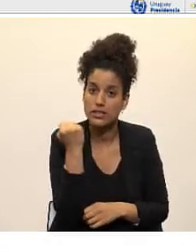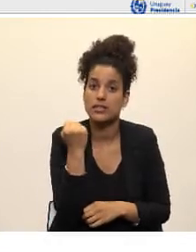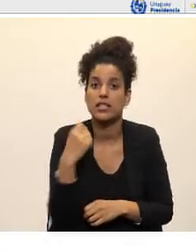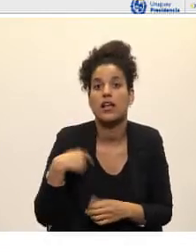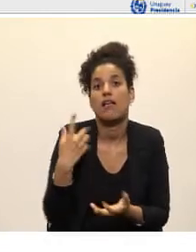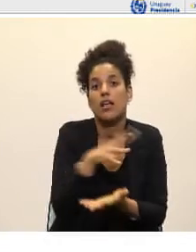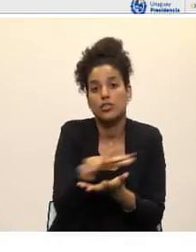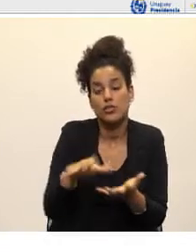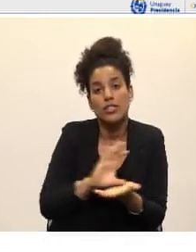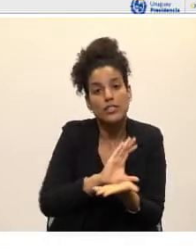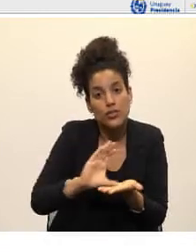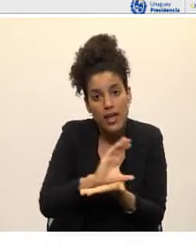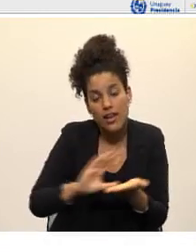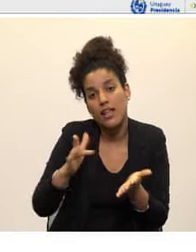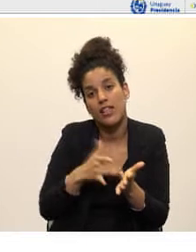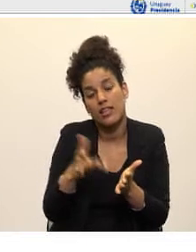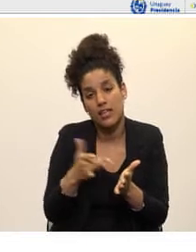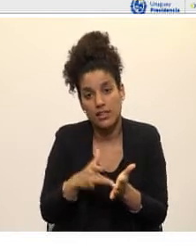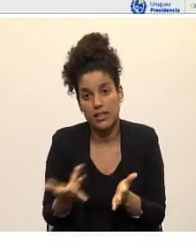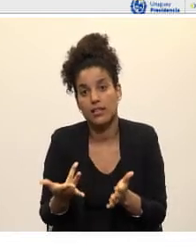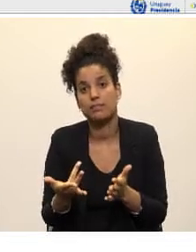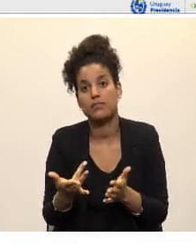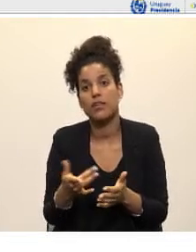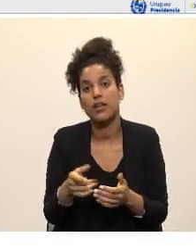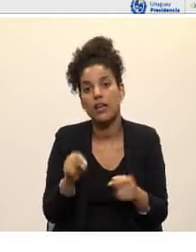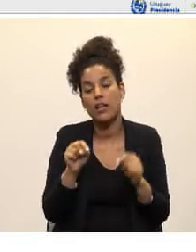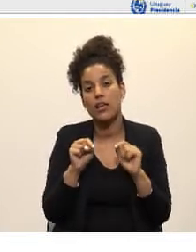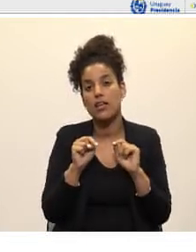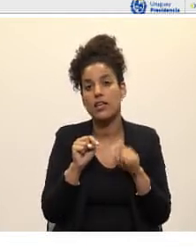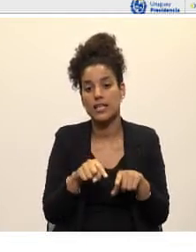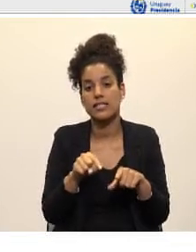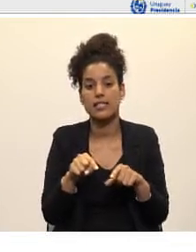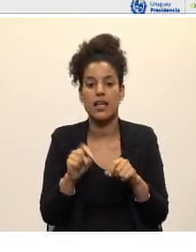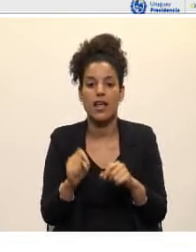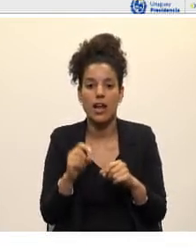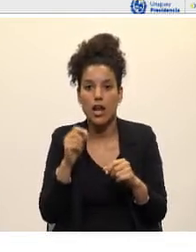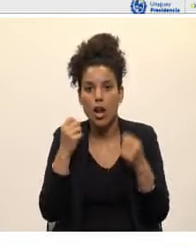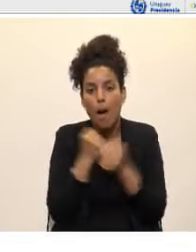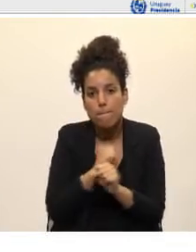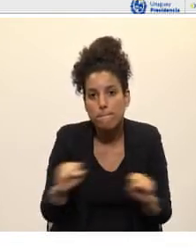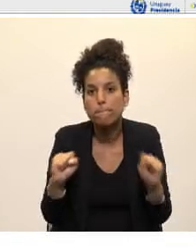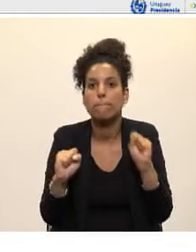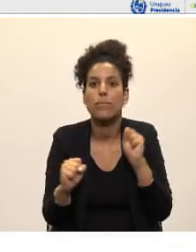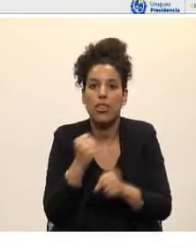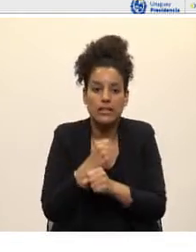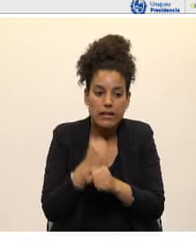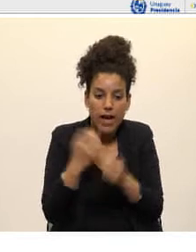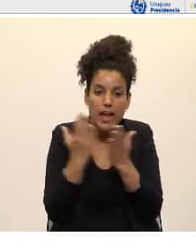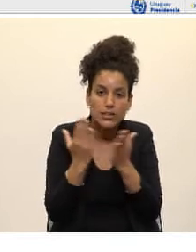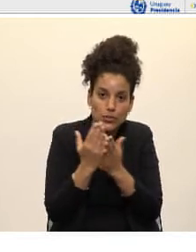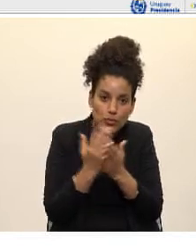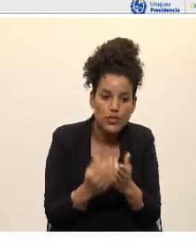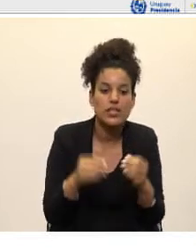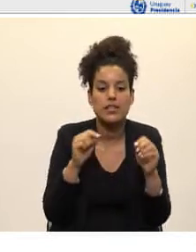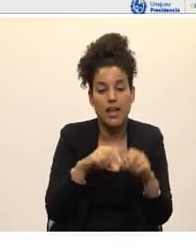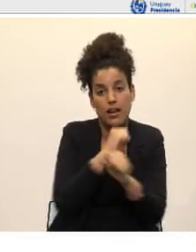ciudadanía digital y de la alfabetización digital, y que es este uso crítico, pero también la posibilidad de crear